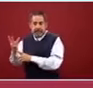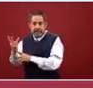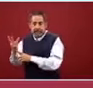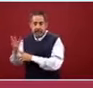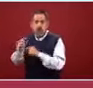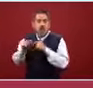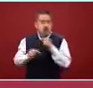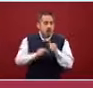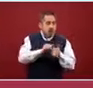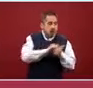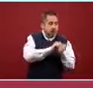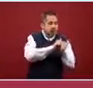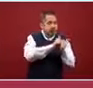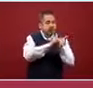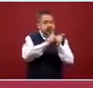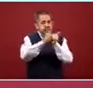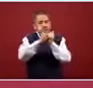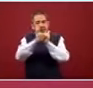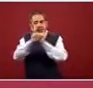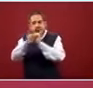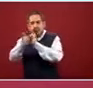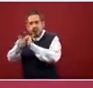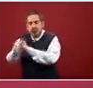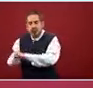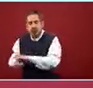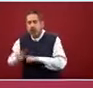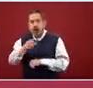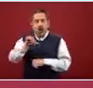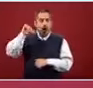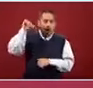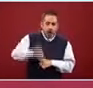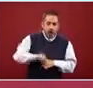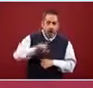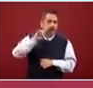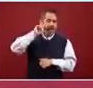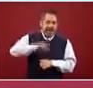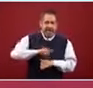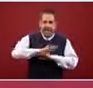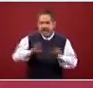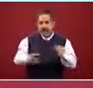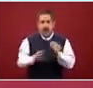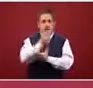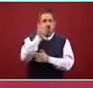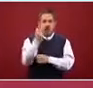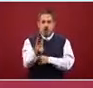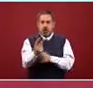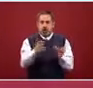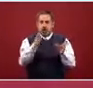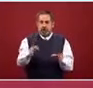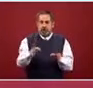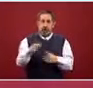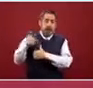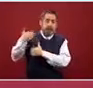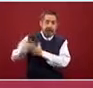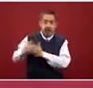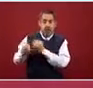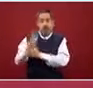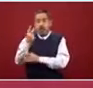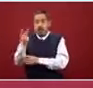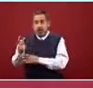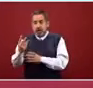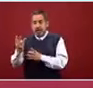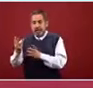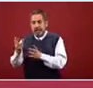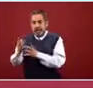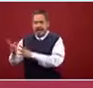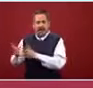proceso gradual. No es una situación en donde de un día para otro ya uno pueda decir, aquí ya cambiamos de fase.